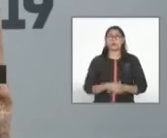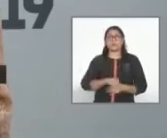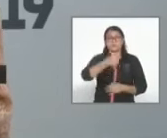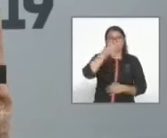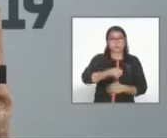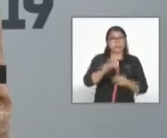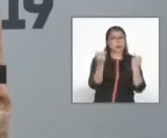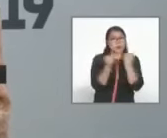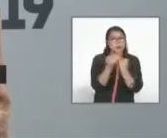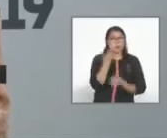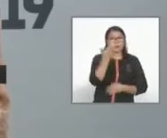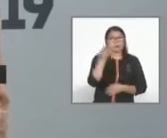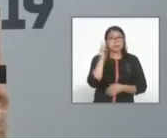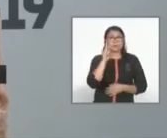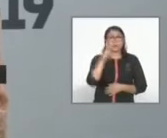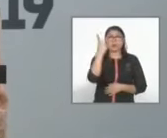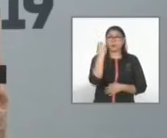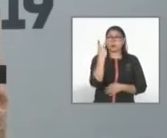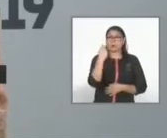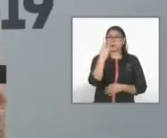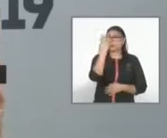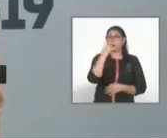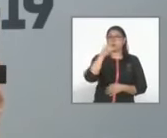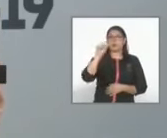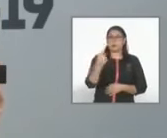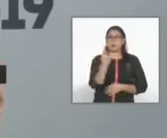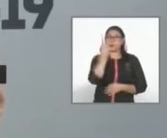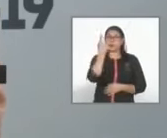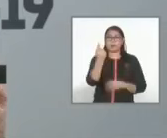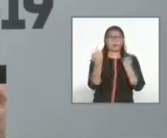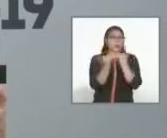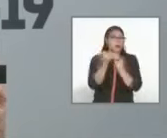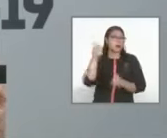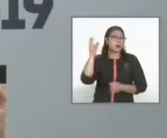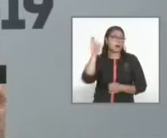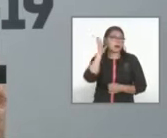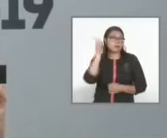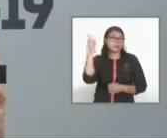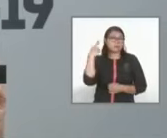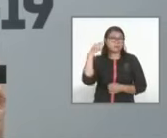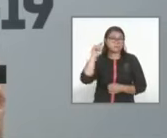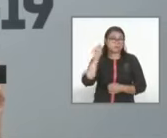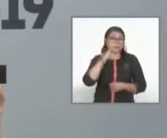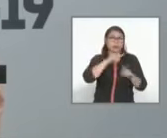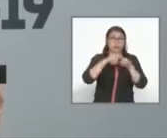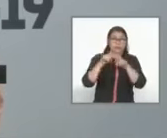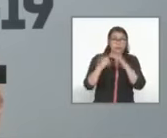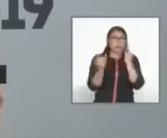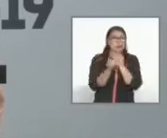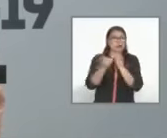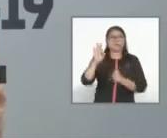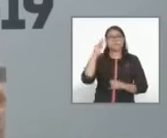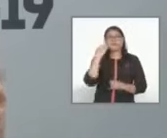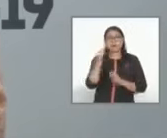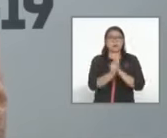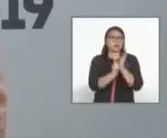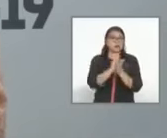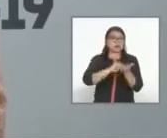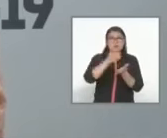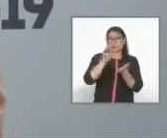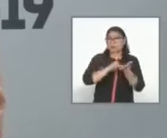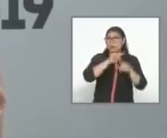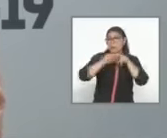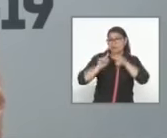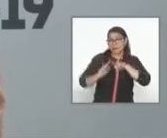televisión digital en el 9.1, en frecuencias radiofónicas y plataformas digitales. Le recordamos, es un ejercicio que encabeza